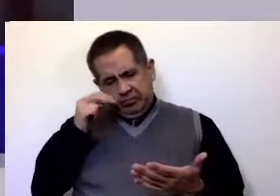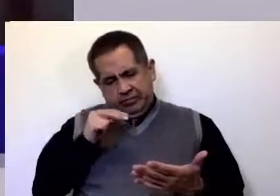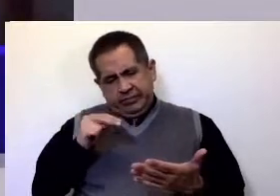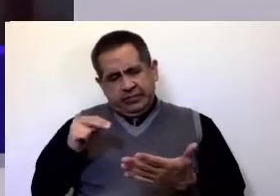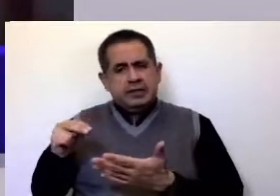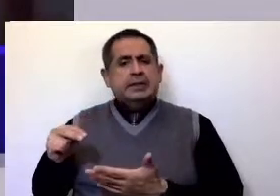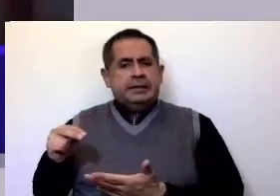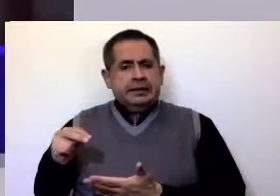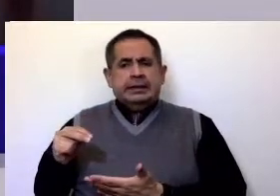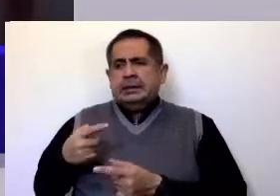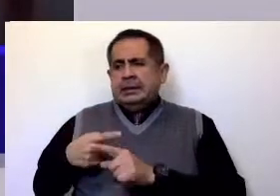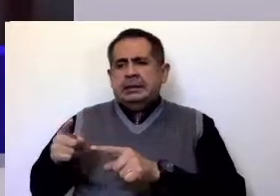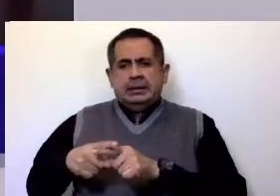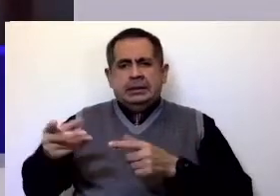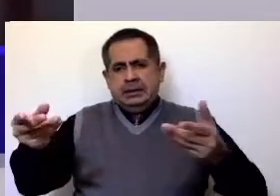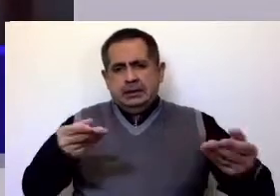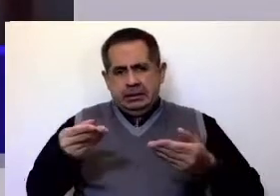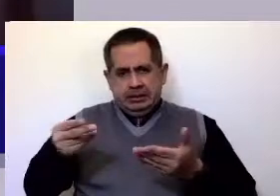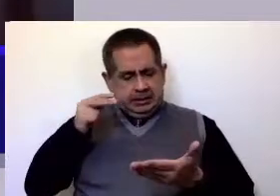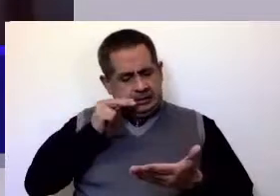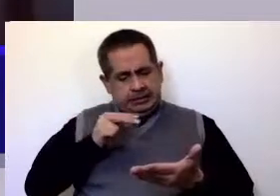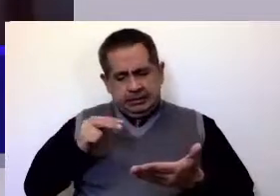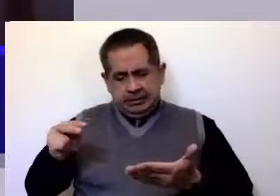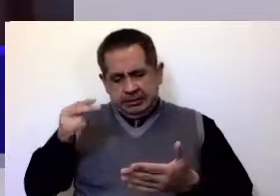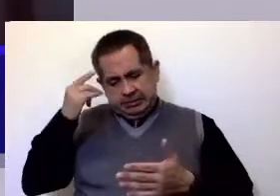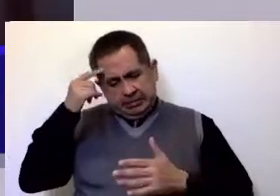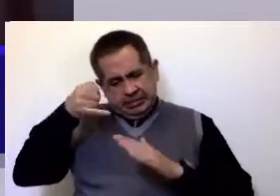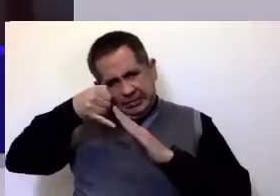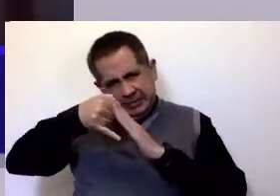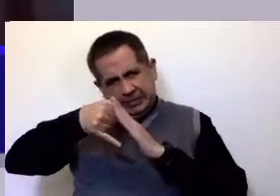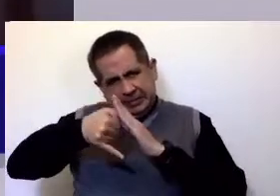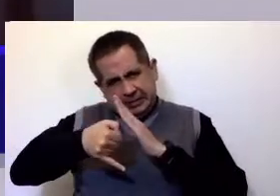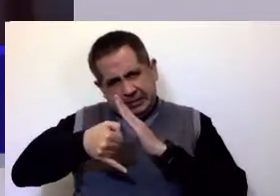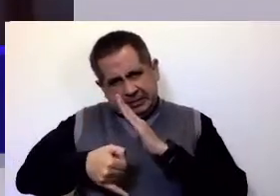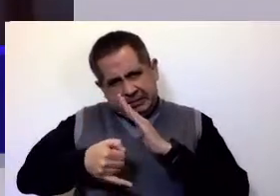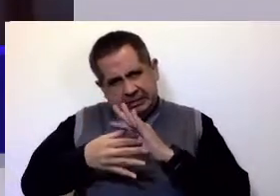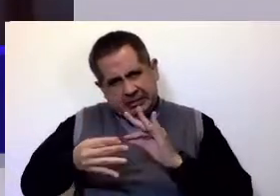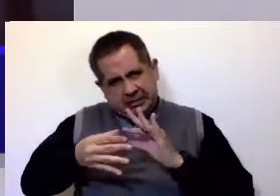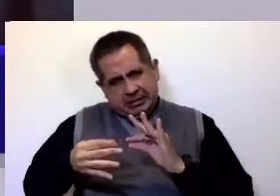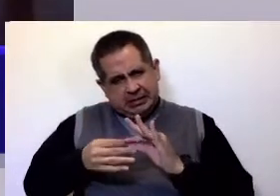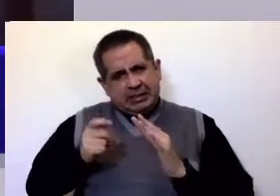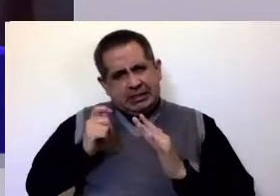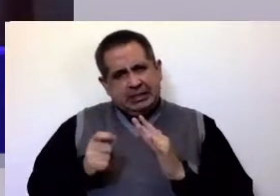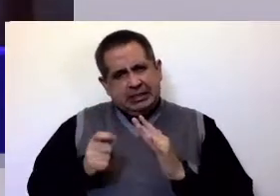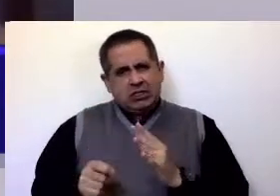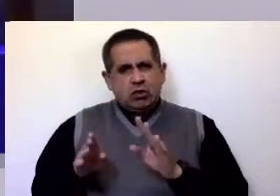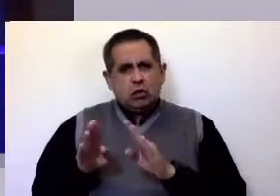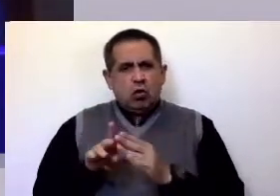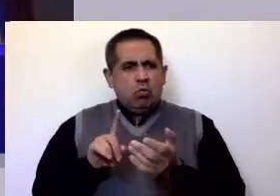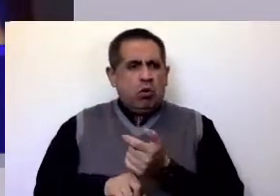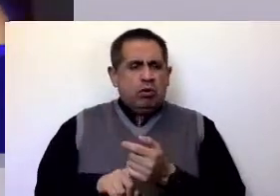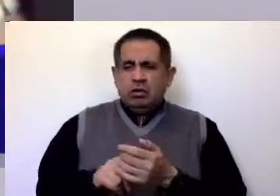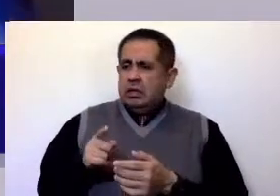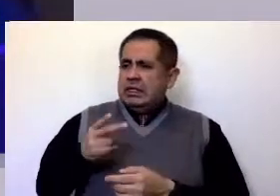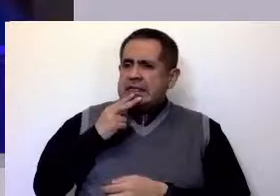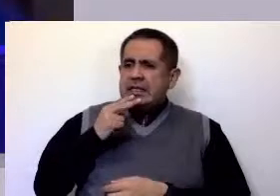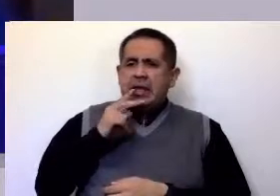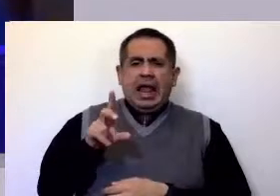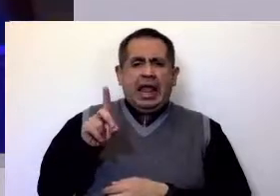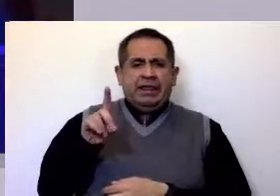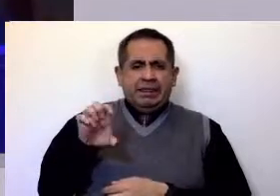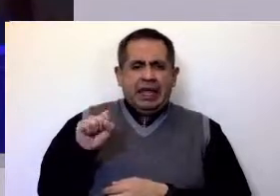otros diversos asuntos en los que ha profundizado cada vez más en el contenido y alcance de los desca eso